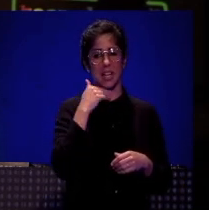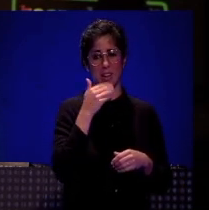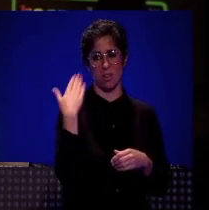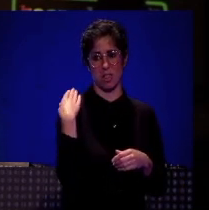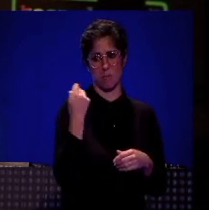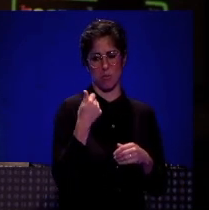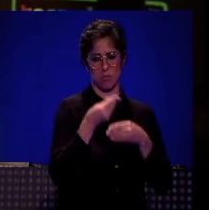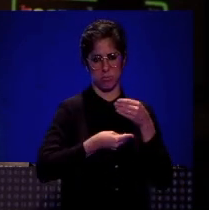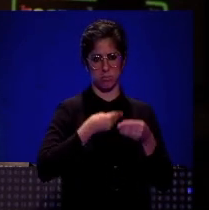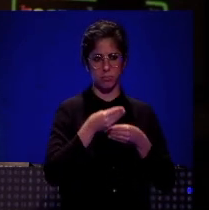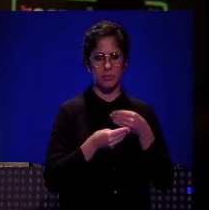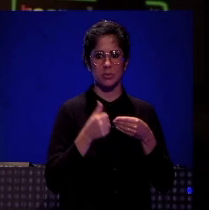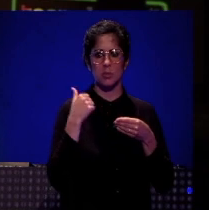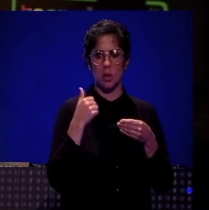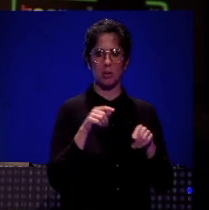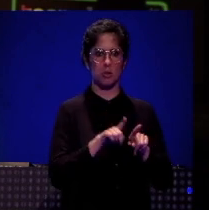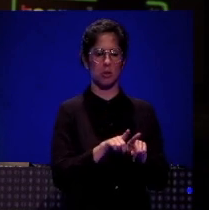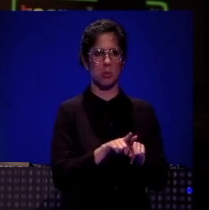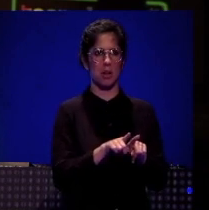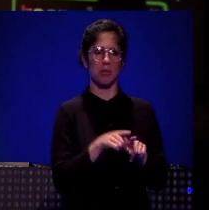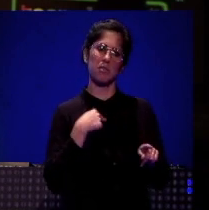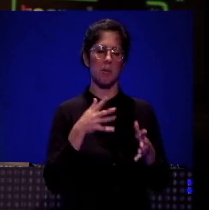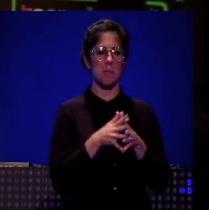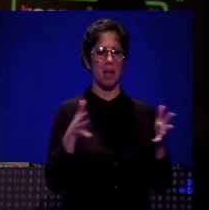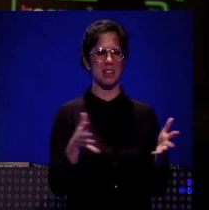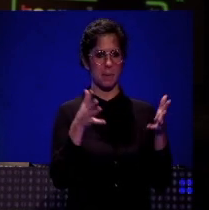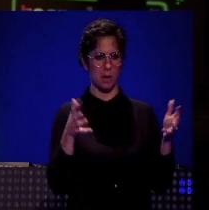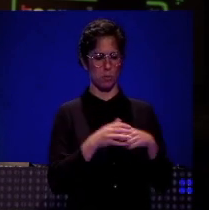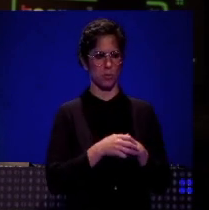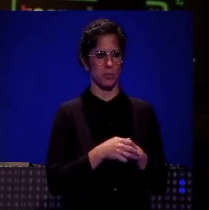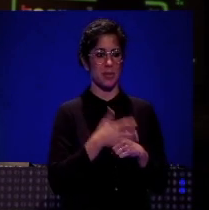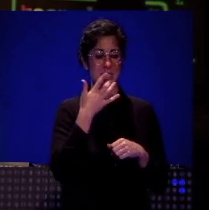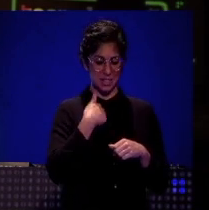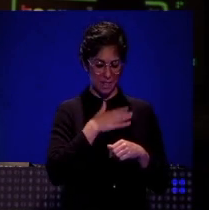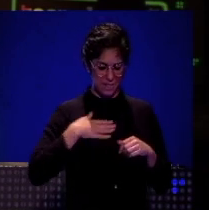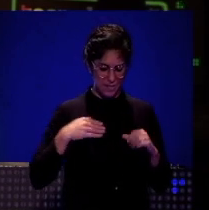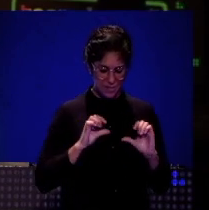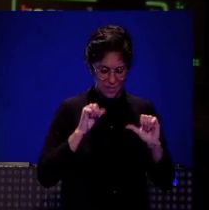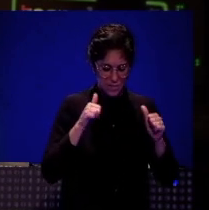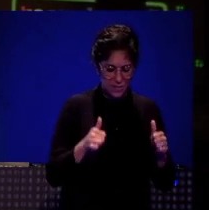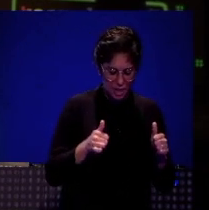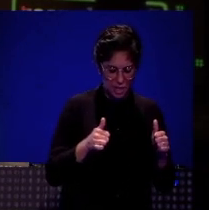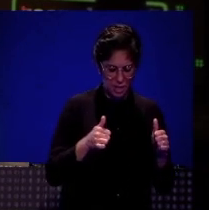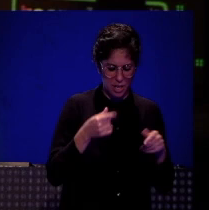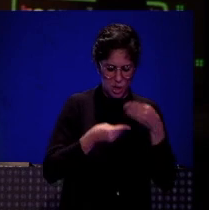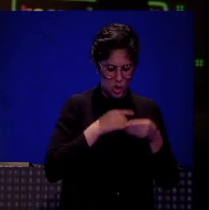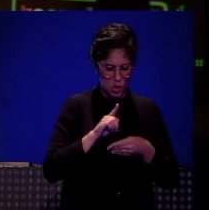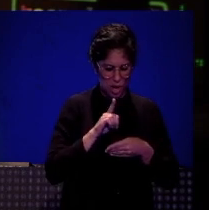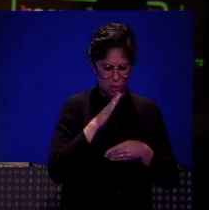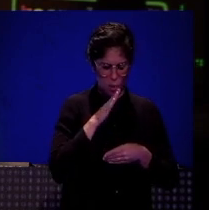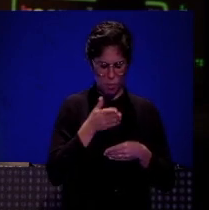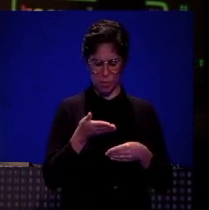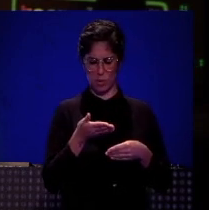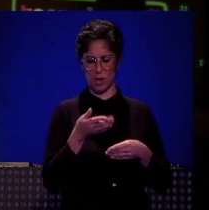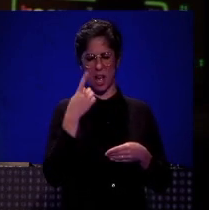anima quiero que ocurre cuando queremos comenzar un podcast que es lo que no echa para atrás la barrera de hardware ya la